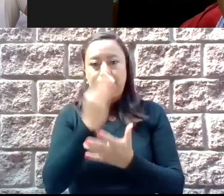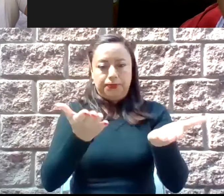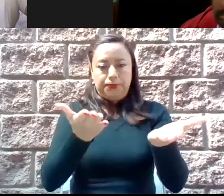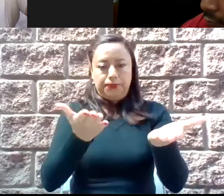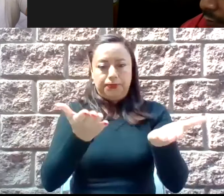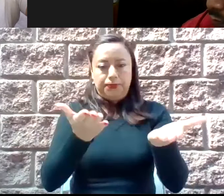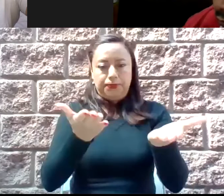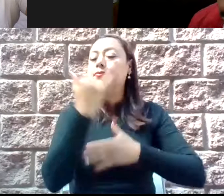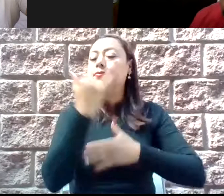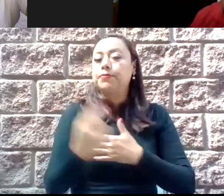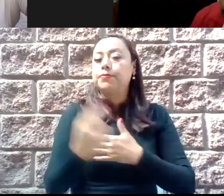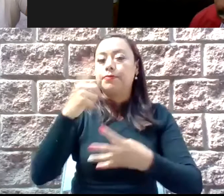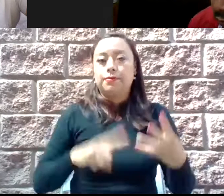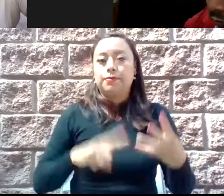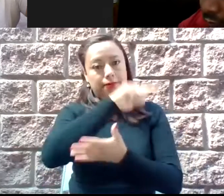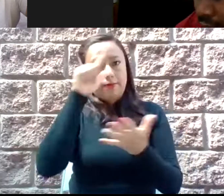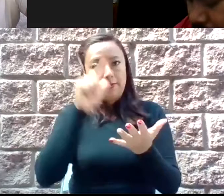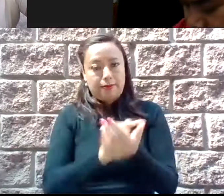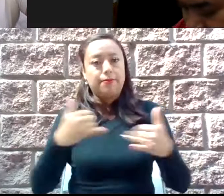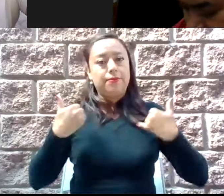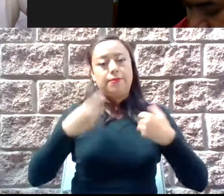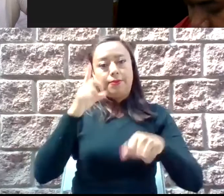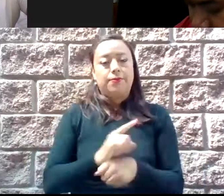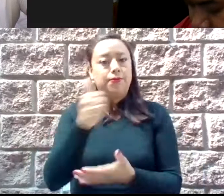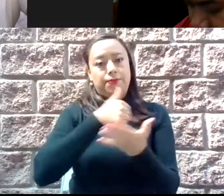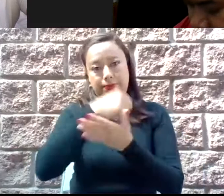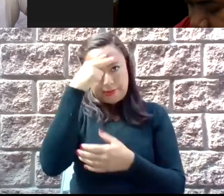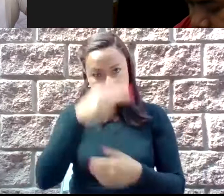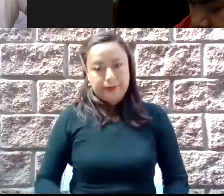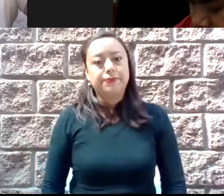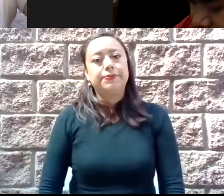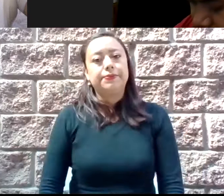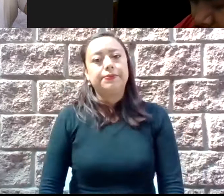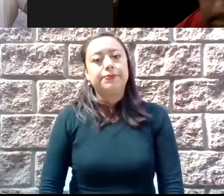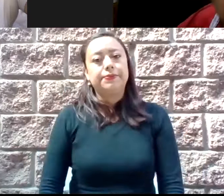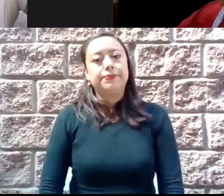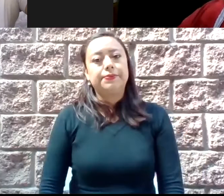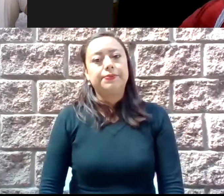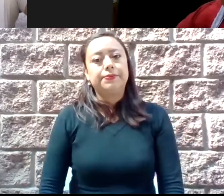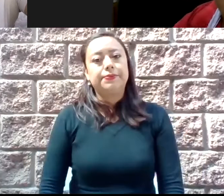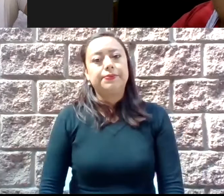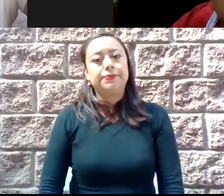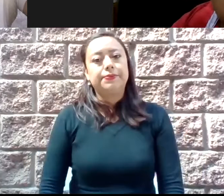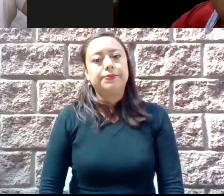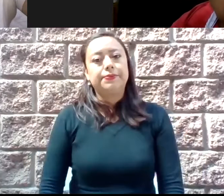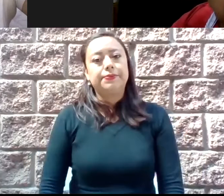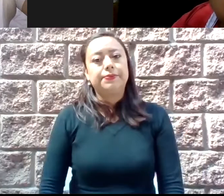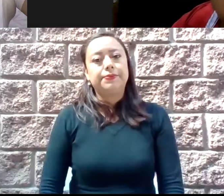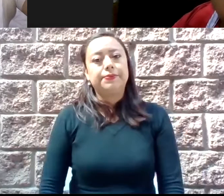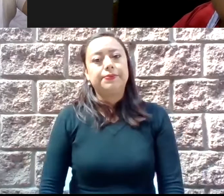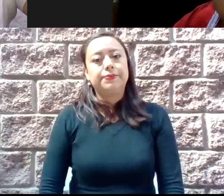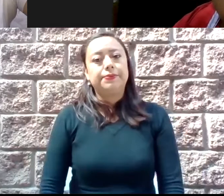por el que se expide la Ley de Juventudes de la Ciudad de México. Está a discusión el dictamen de referencia.